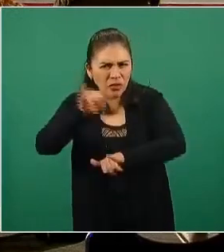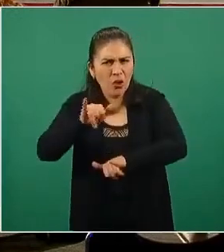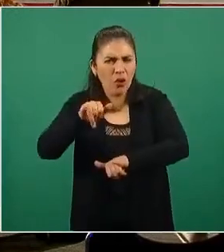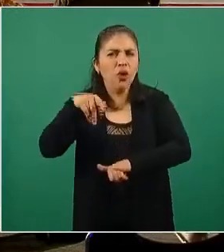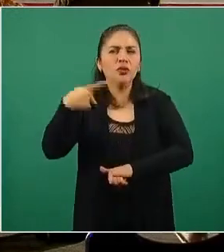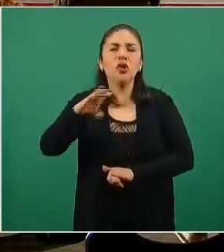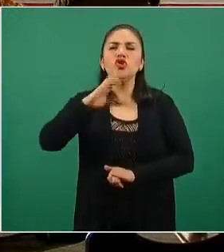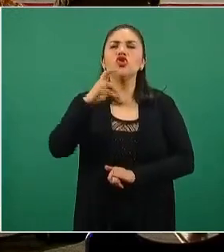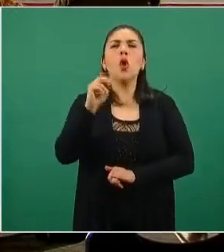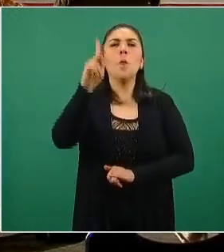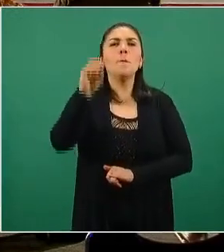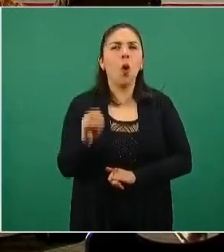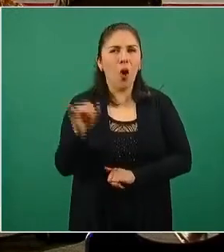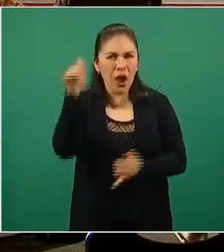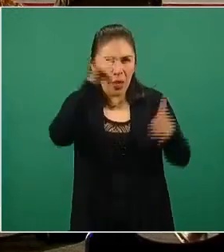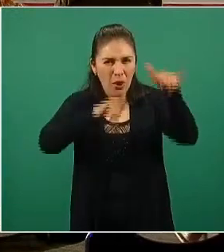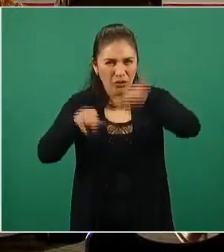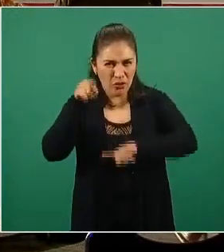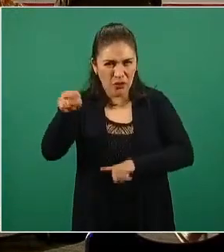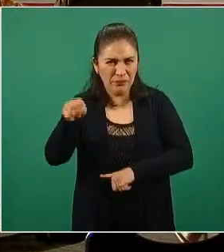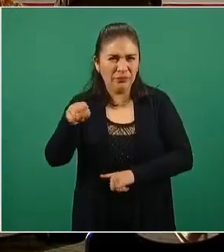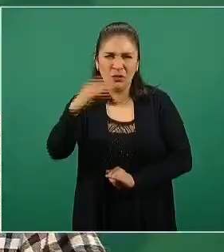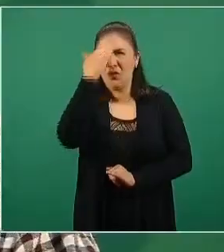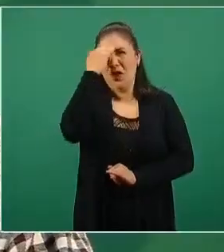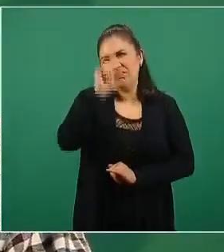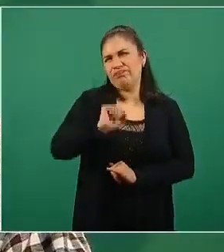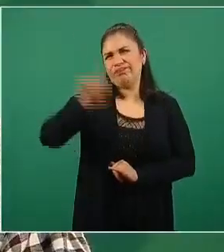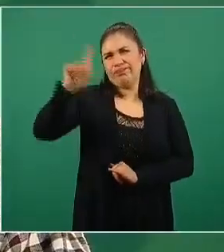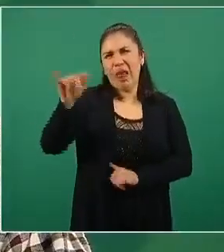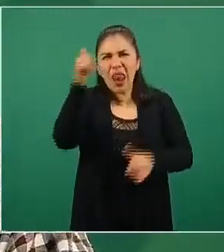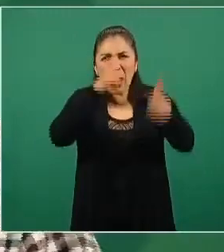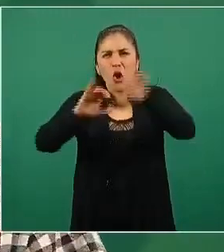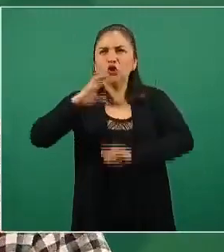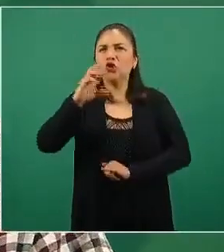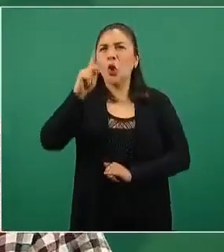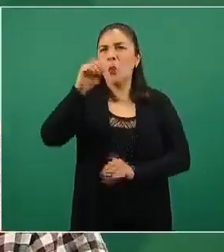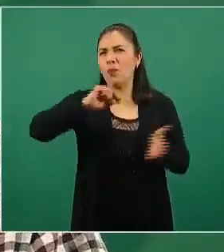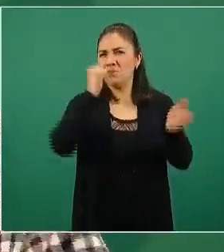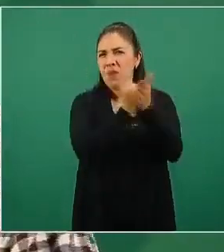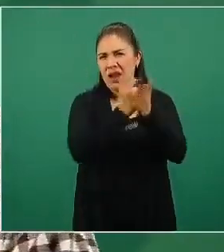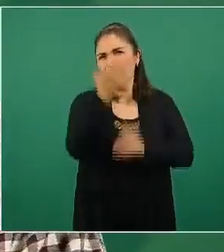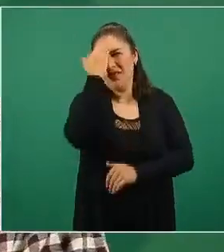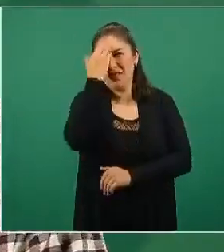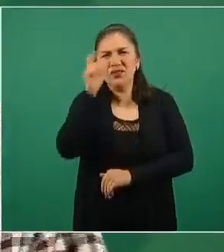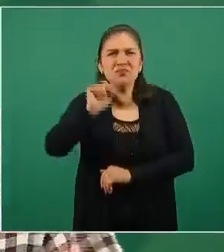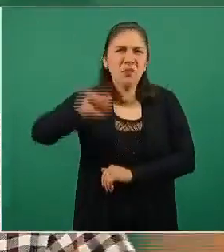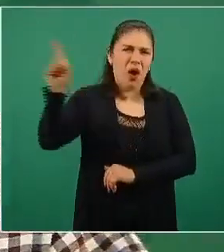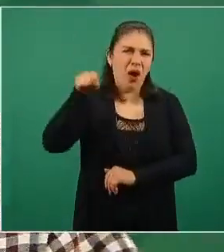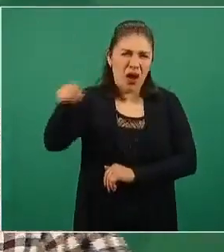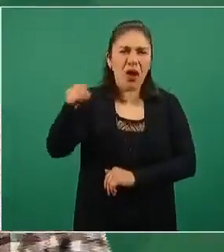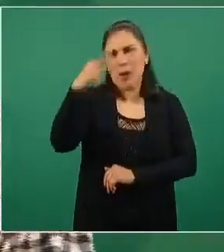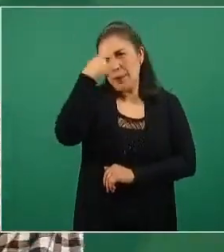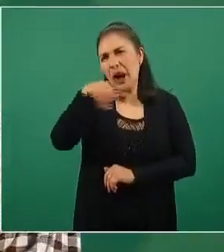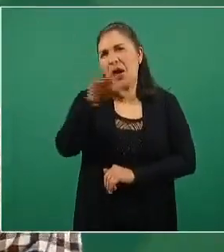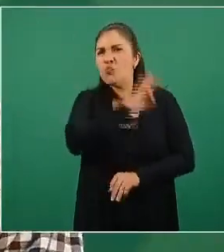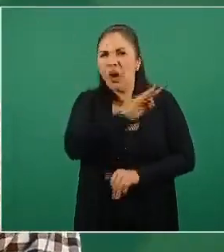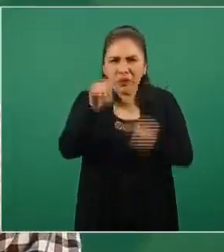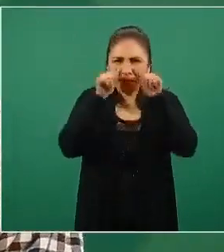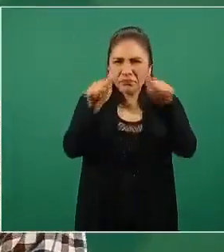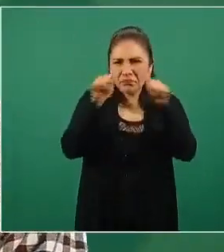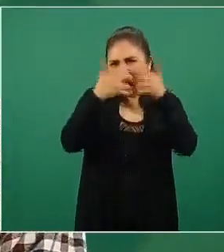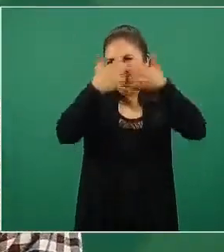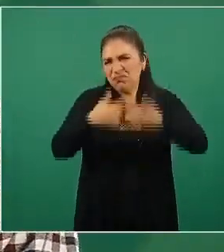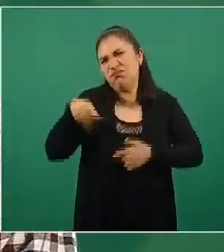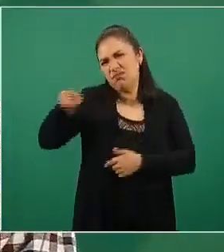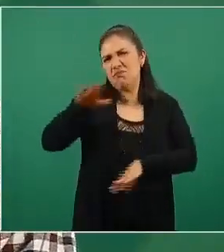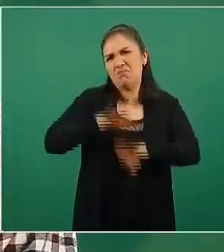el laboratorio Chopo. Este es un laboratorio de prestigio, muy conocida por su calidad técnica y por su capacidad